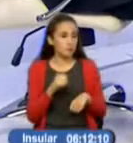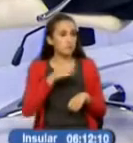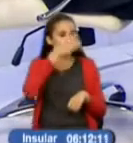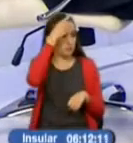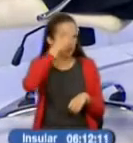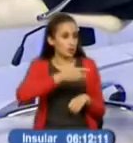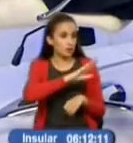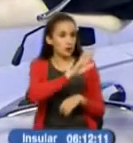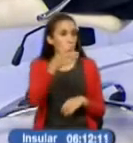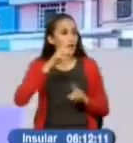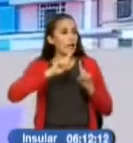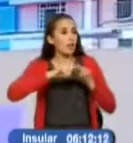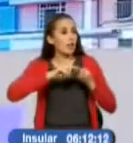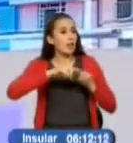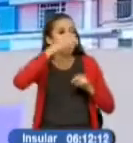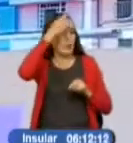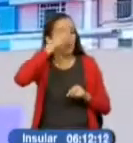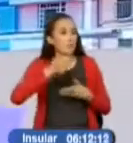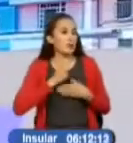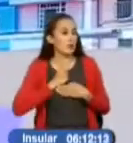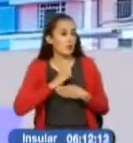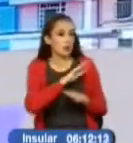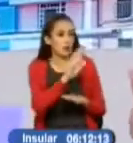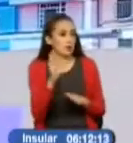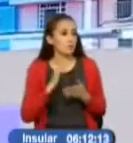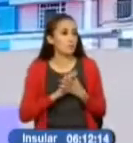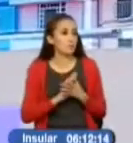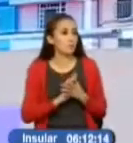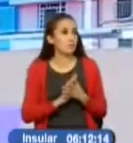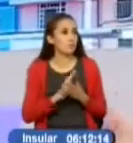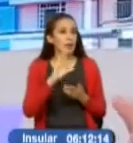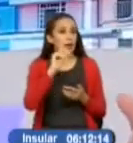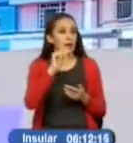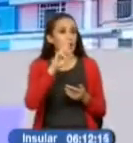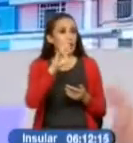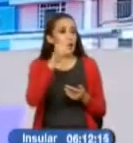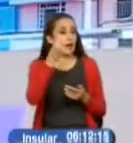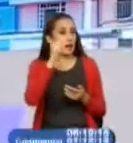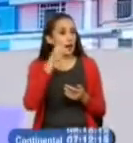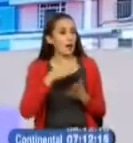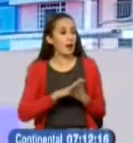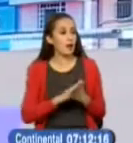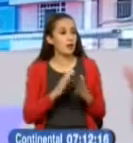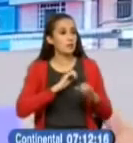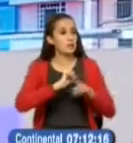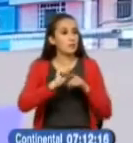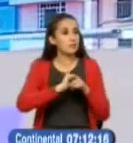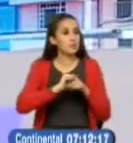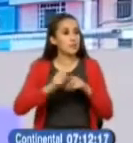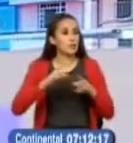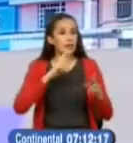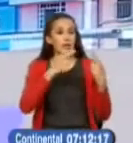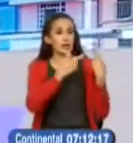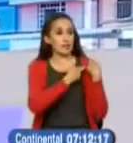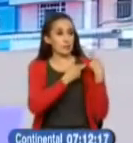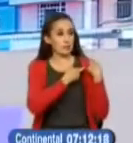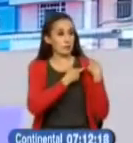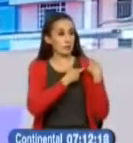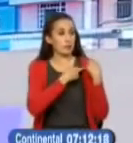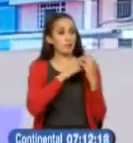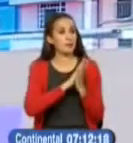de aceptar o rechazar. Esto es importante porque, Carlos, quienes creemos en el ejercicio de la libertad responsable de las